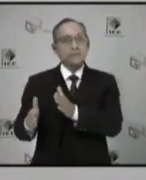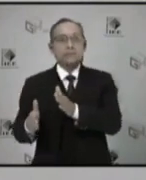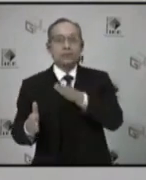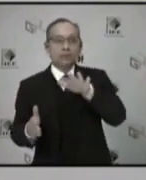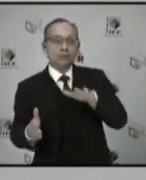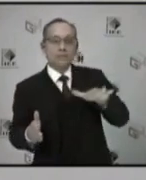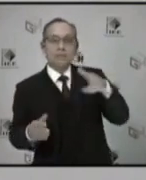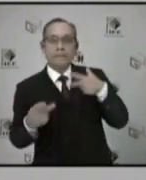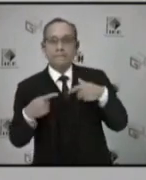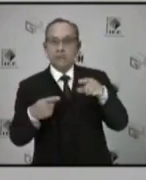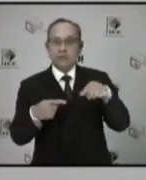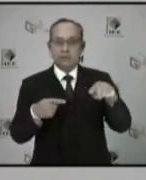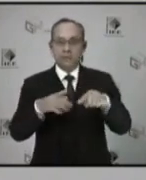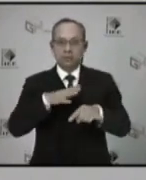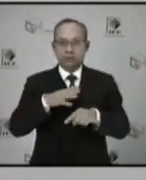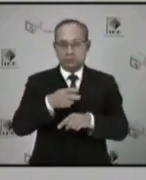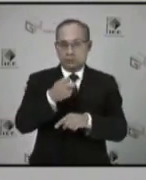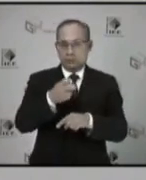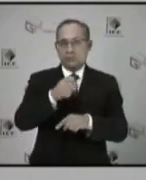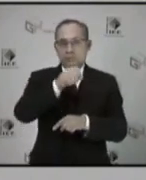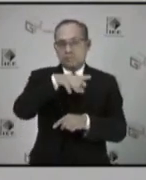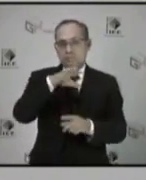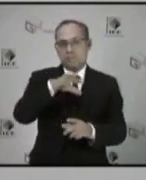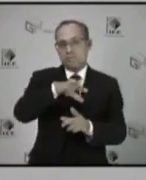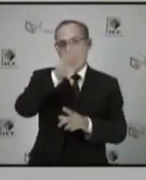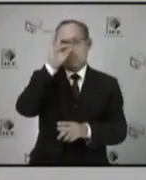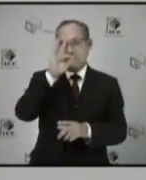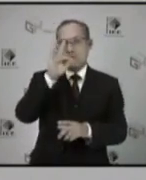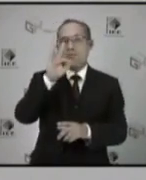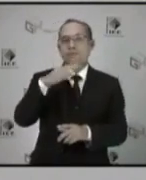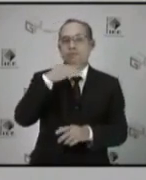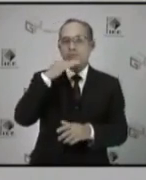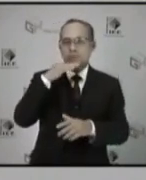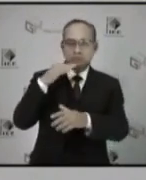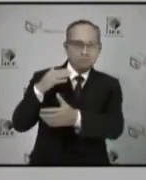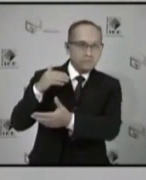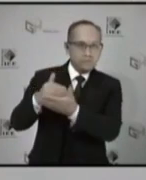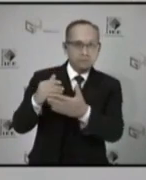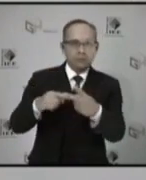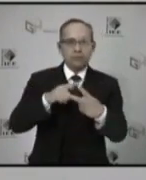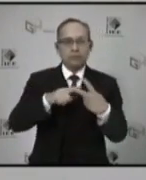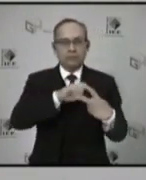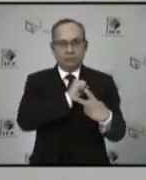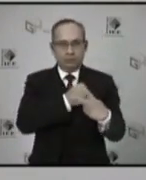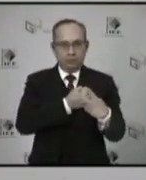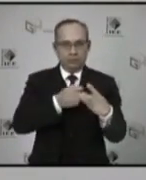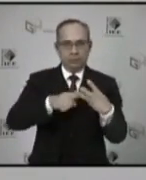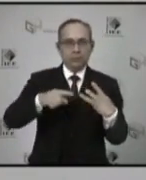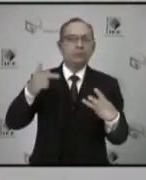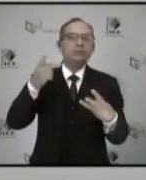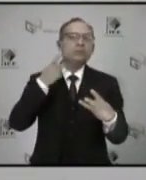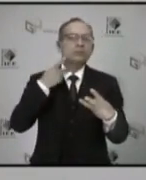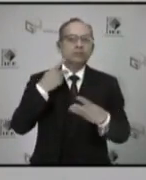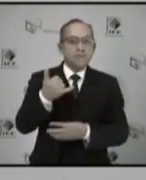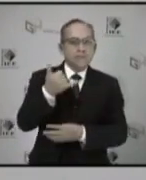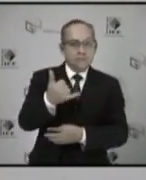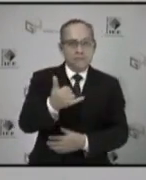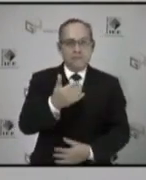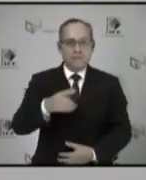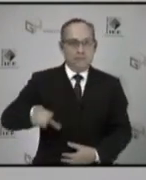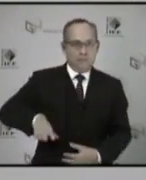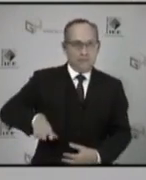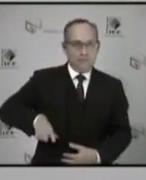por cierto. El tema uno es anticorrupción, dos, salud, y el tercero es política y gobierno. En cada